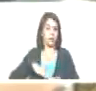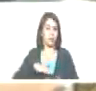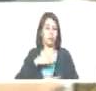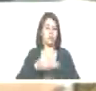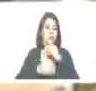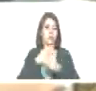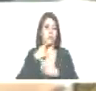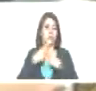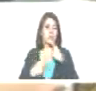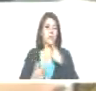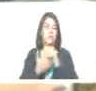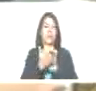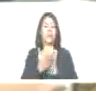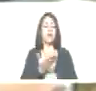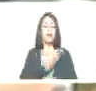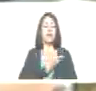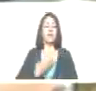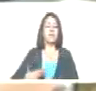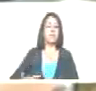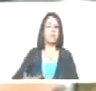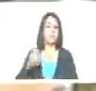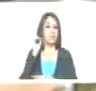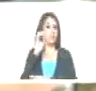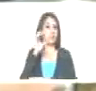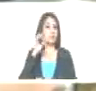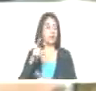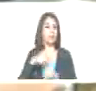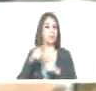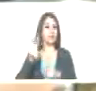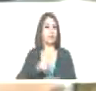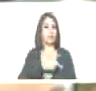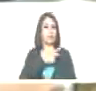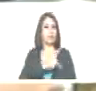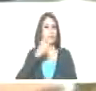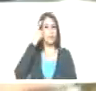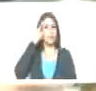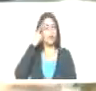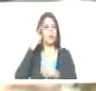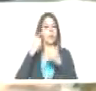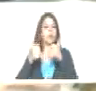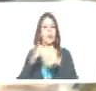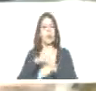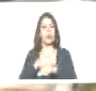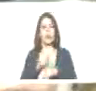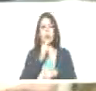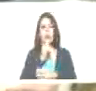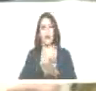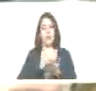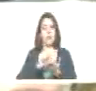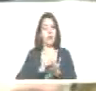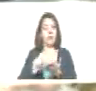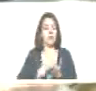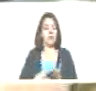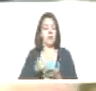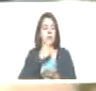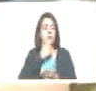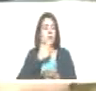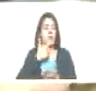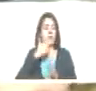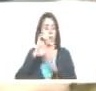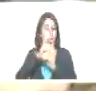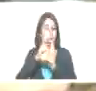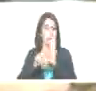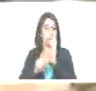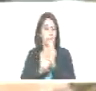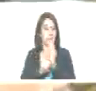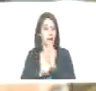Usted, presidente de este Parlamento, como poeta, sabe muy bien que quien escribió el preámbulo de esta hermosa Constitución, que